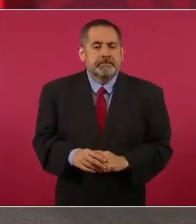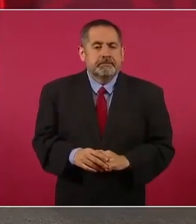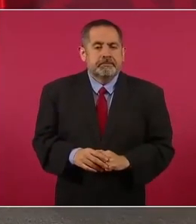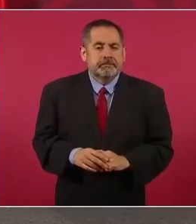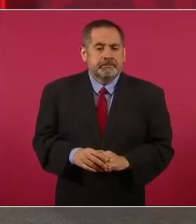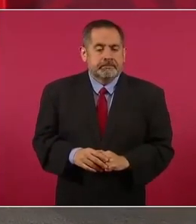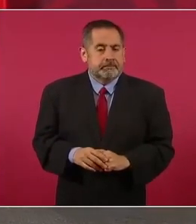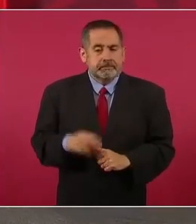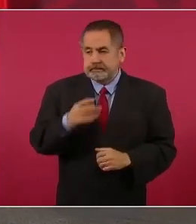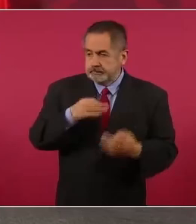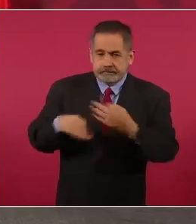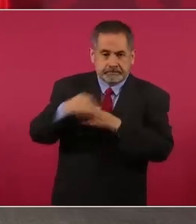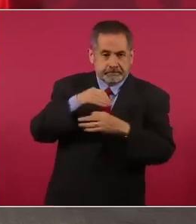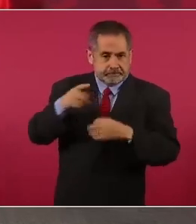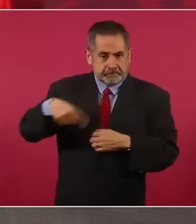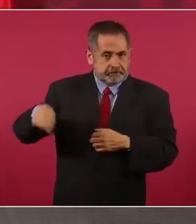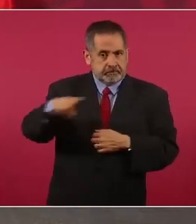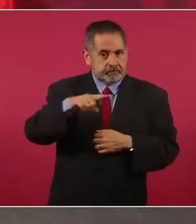Sino que todos